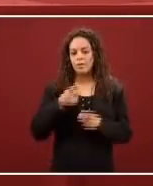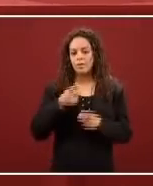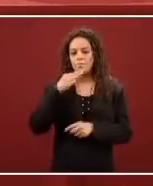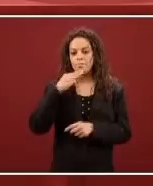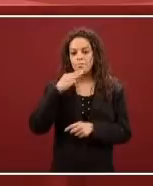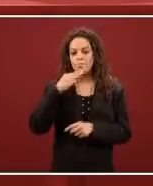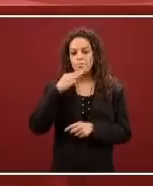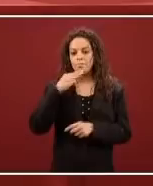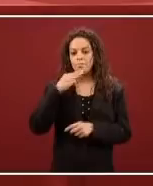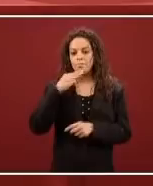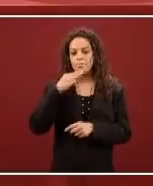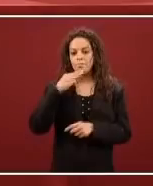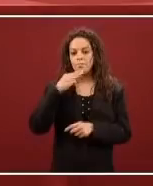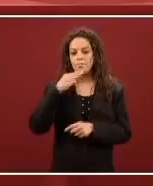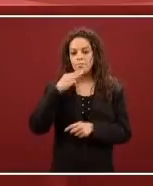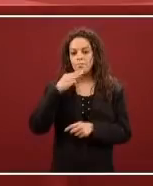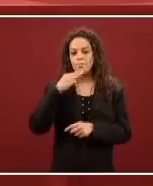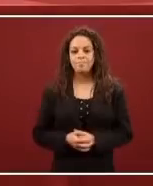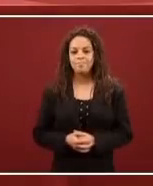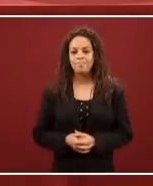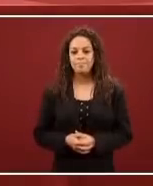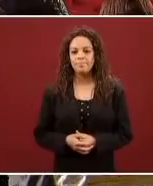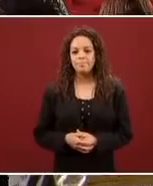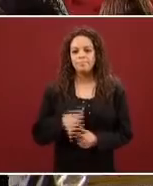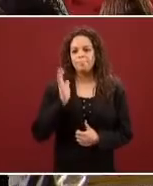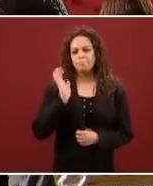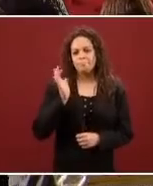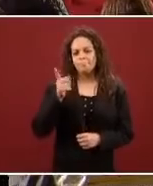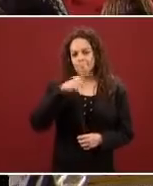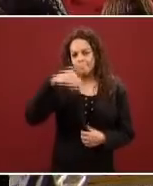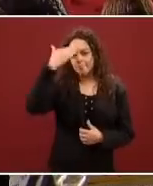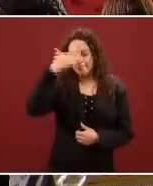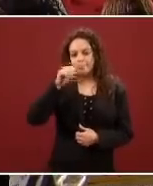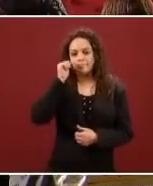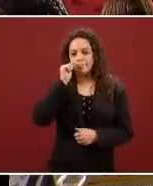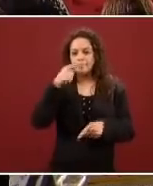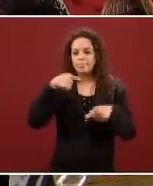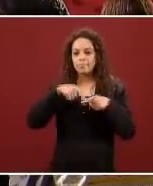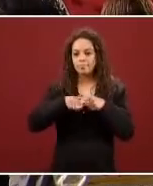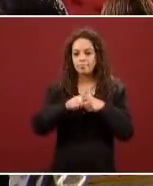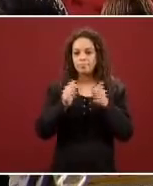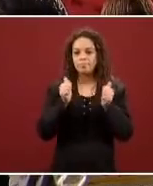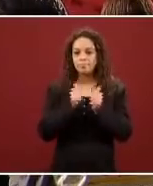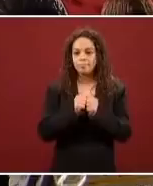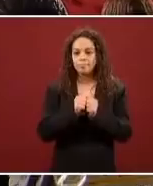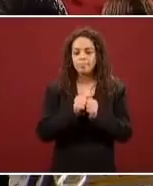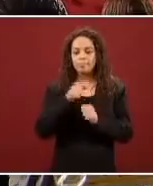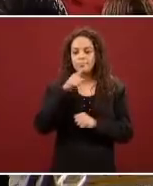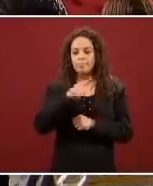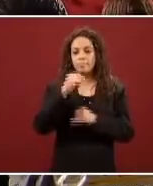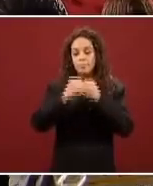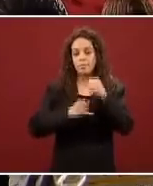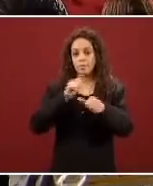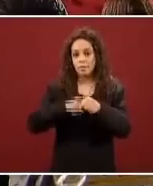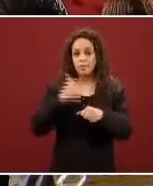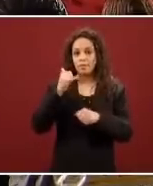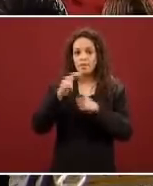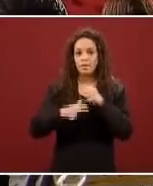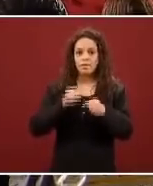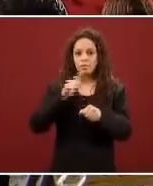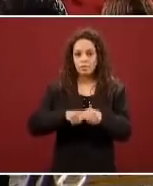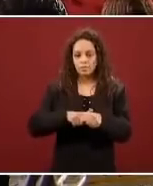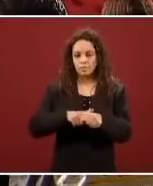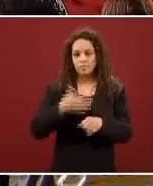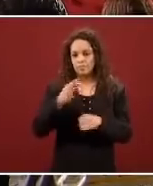hoy. Como ya es costumbre, iniciamos siempre actualizando el panorama internacional y nacional para ver lo ocurrido en las últimas